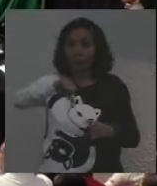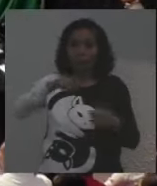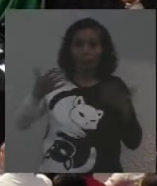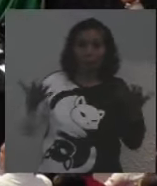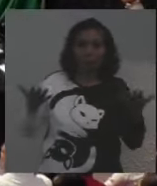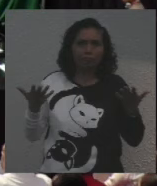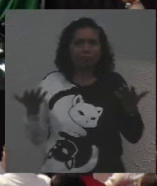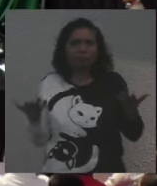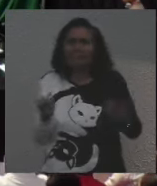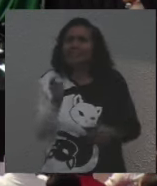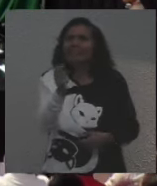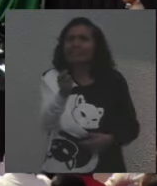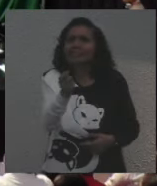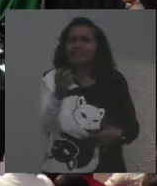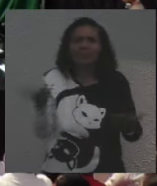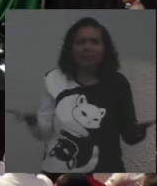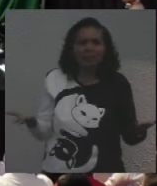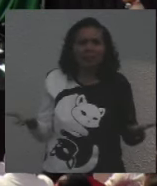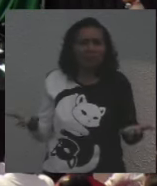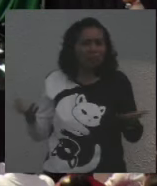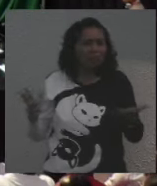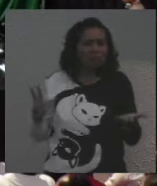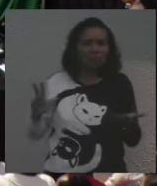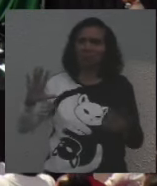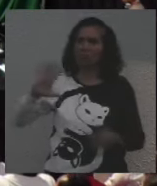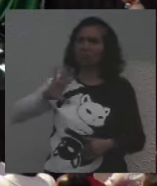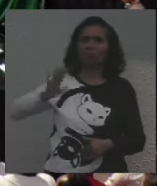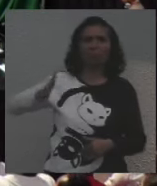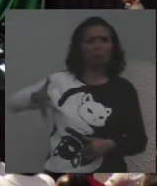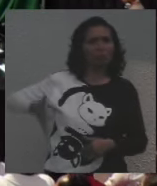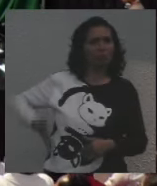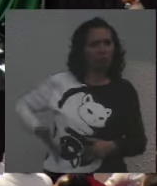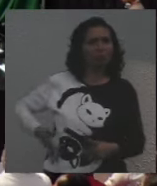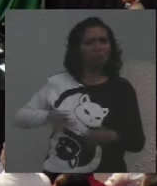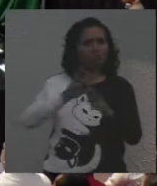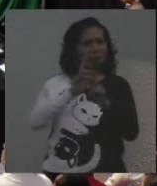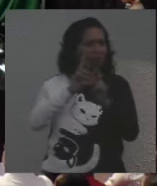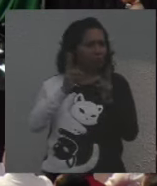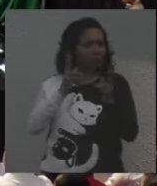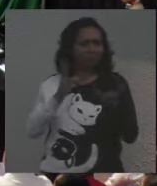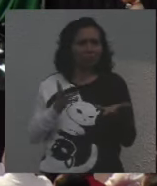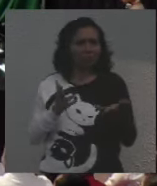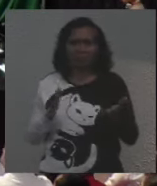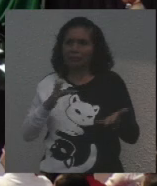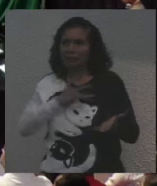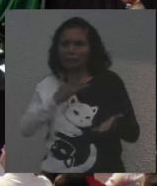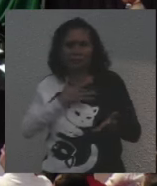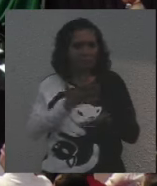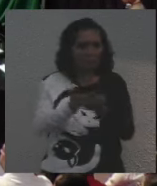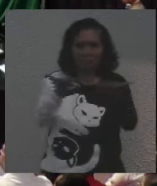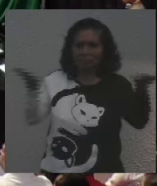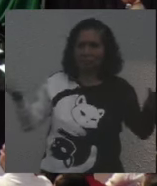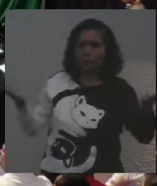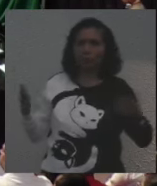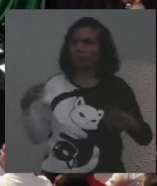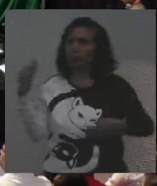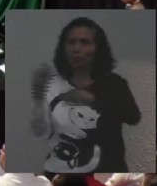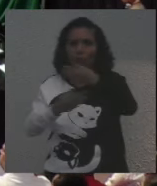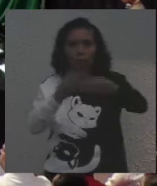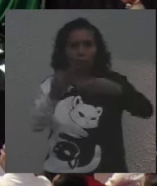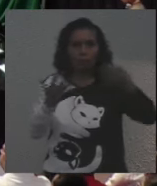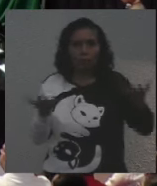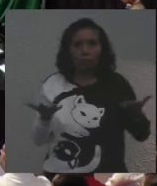representa un gran privilegio representa un gran honor estar Compartiendo con todas con todos ustedes